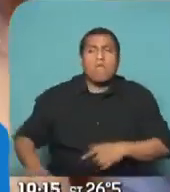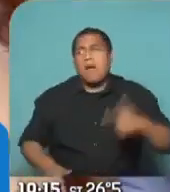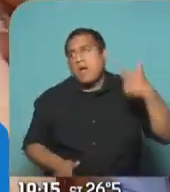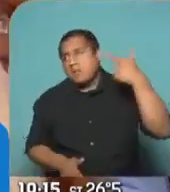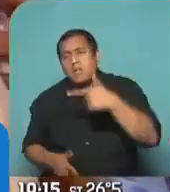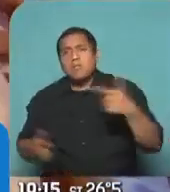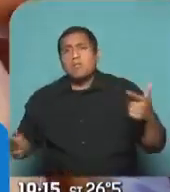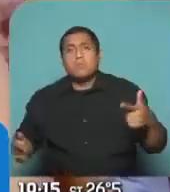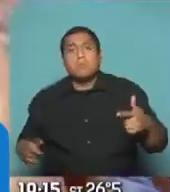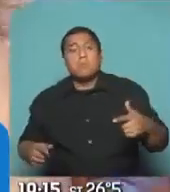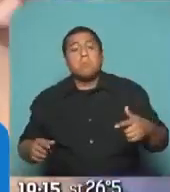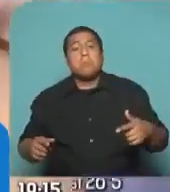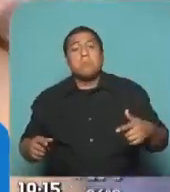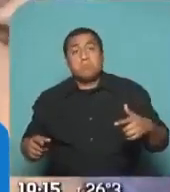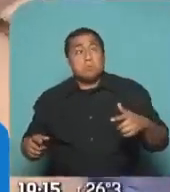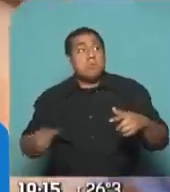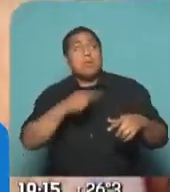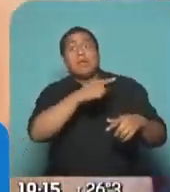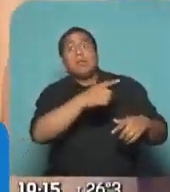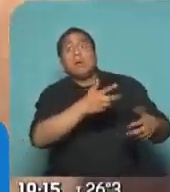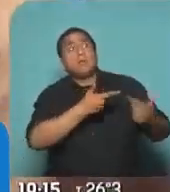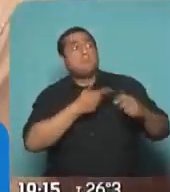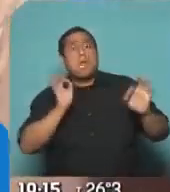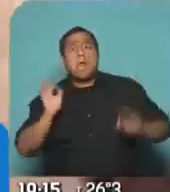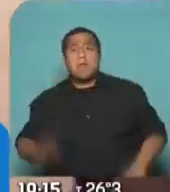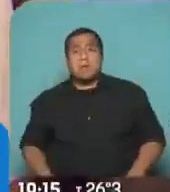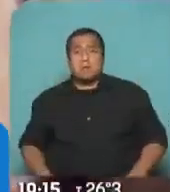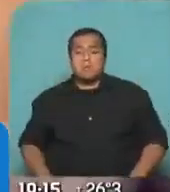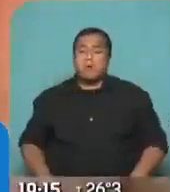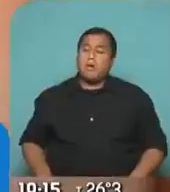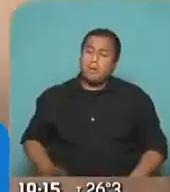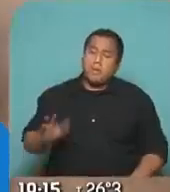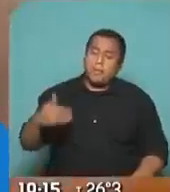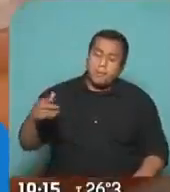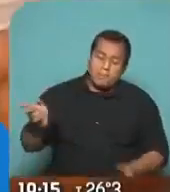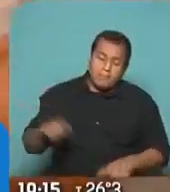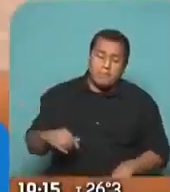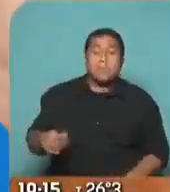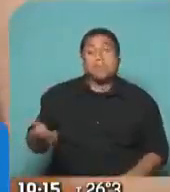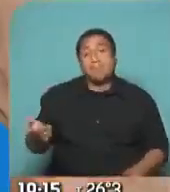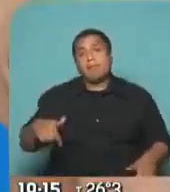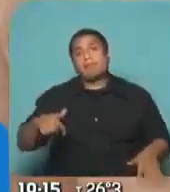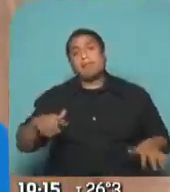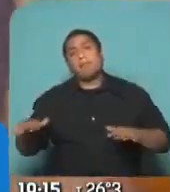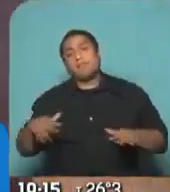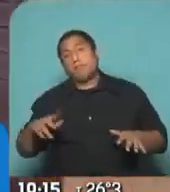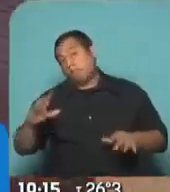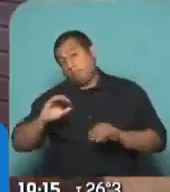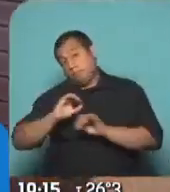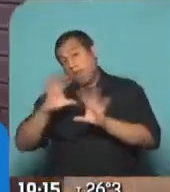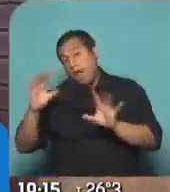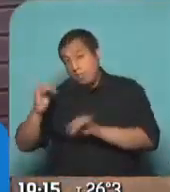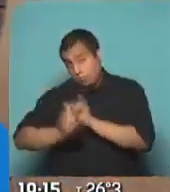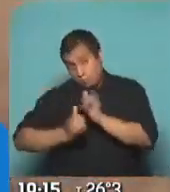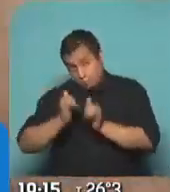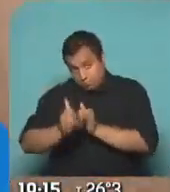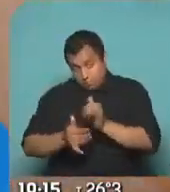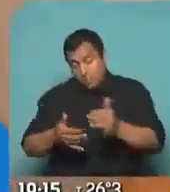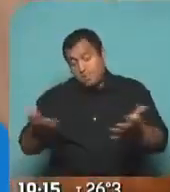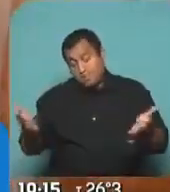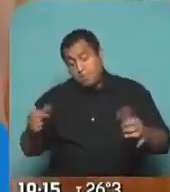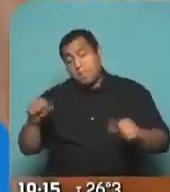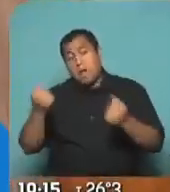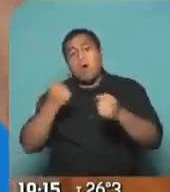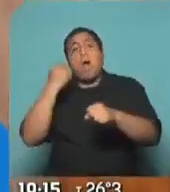se hace cargo de nada. Bueno, muchas gracias, ahora volvemos. Esta es la situación acá, entonces quedó claro, ¿no? ¿Cómo está? Paro